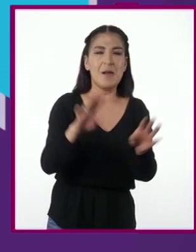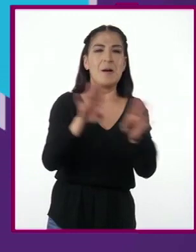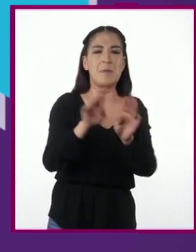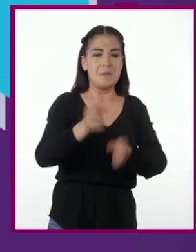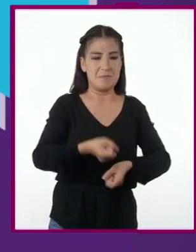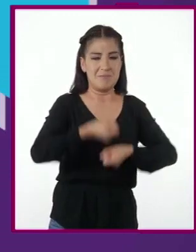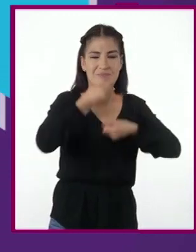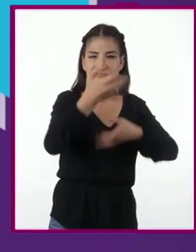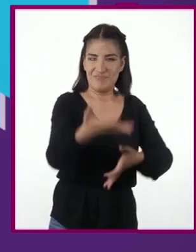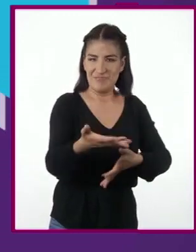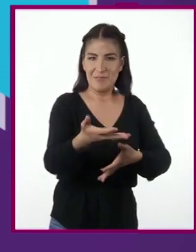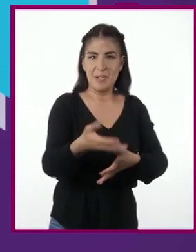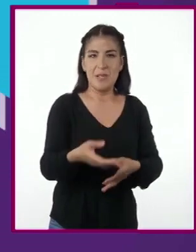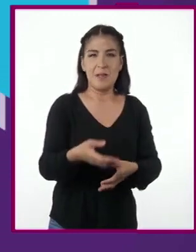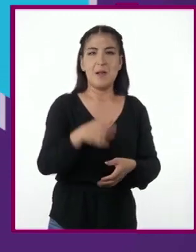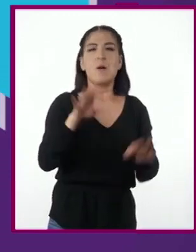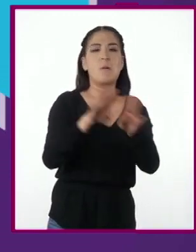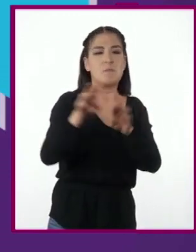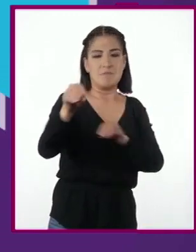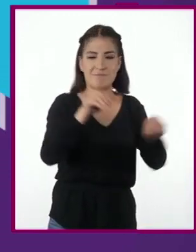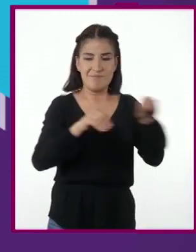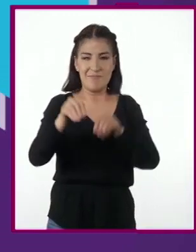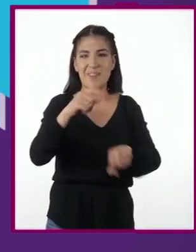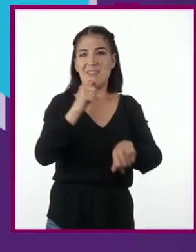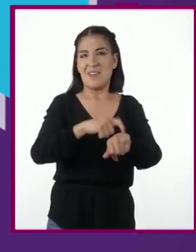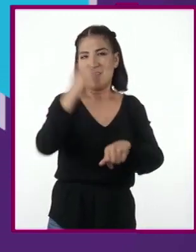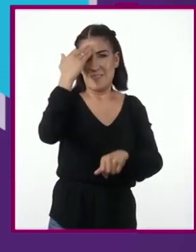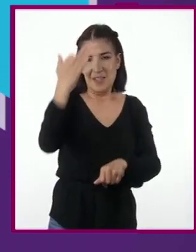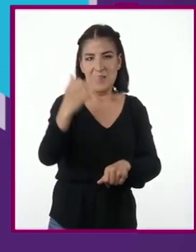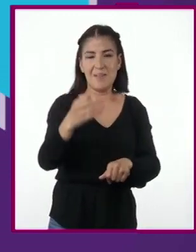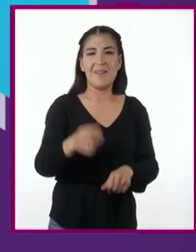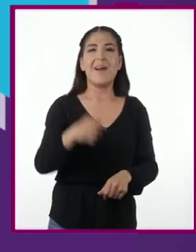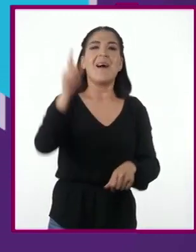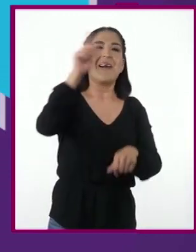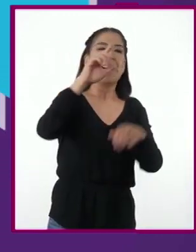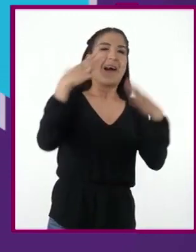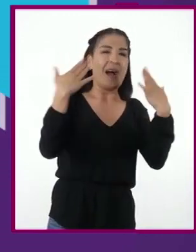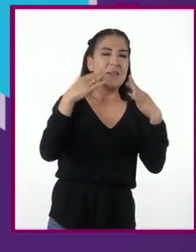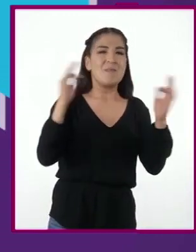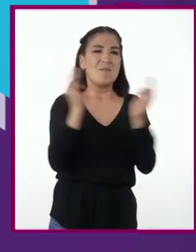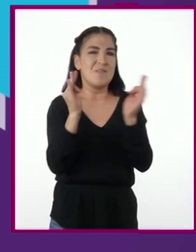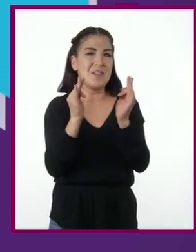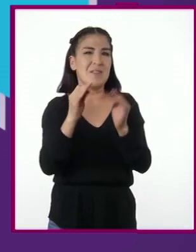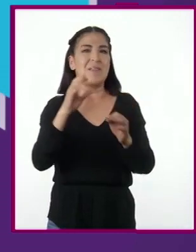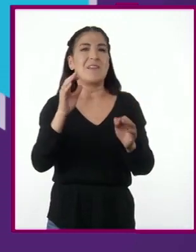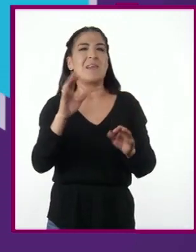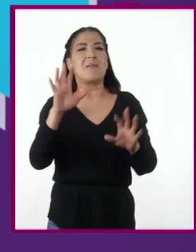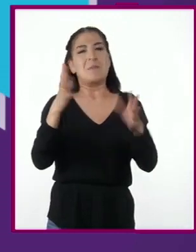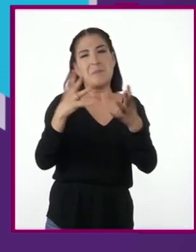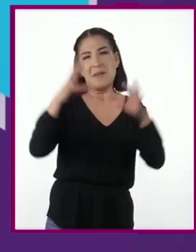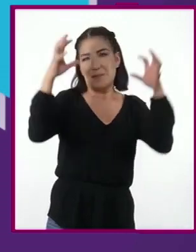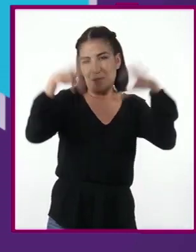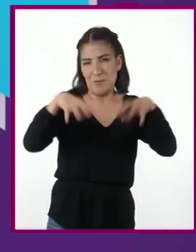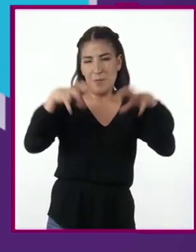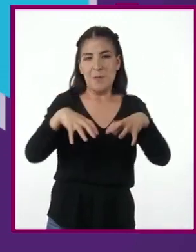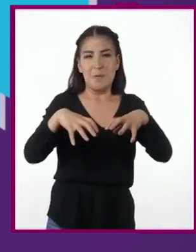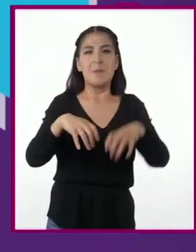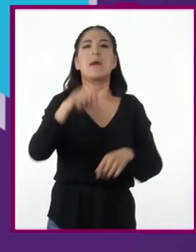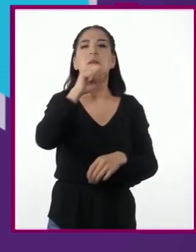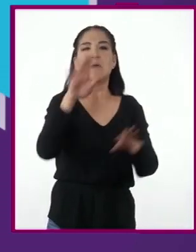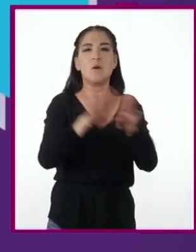ellos: el dominio del tiempo, las estaciones del año, la muerte, los